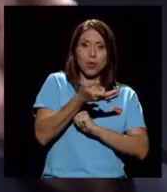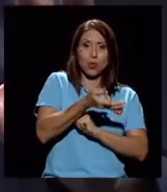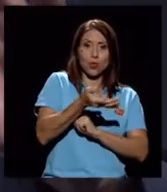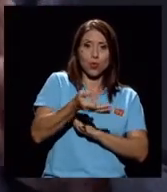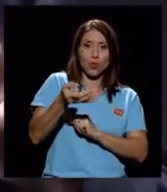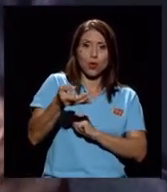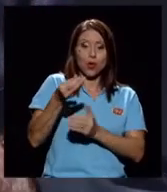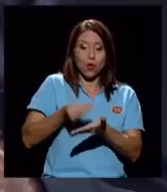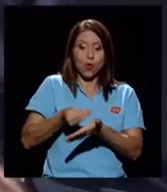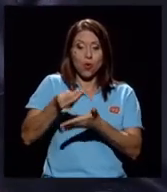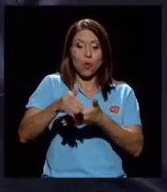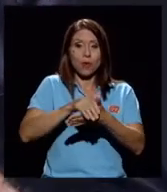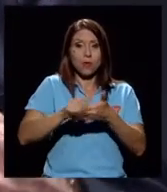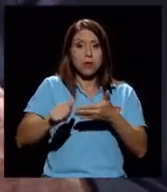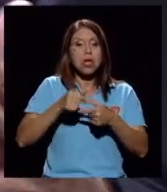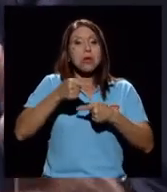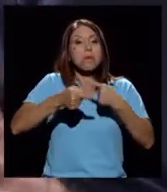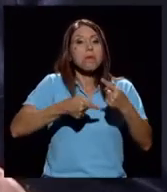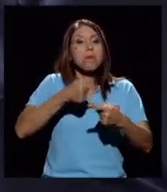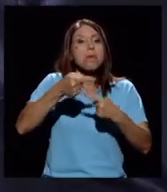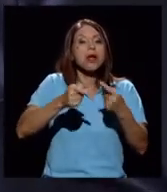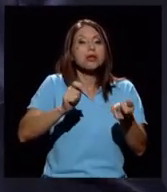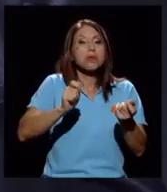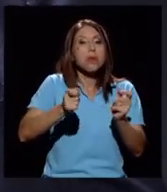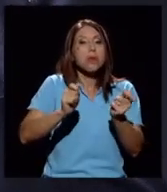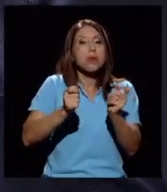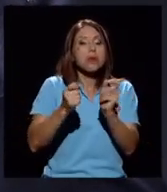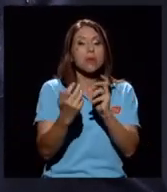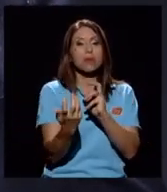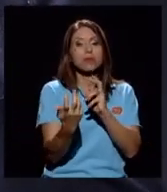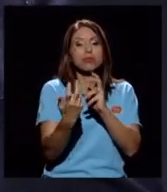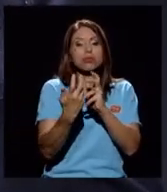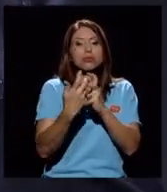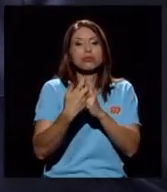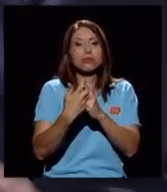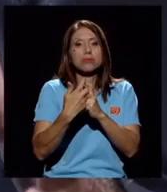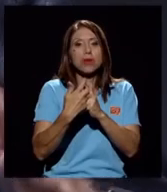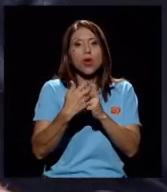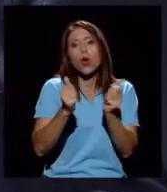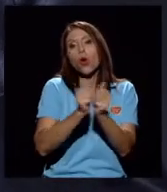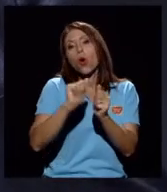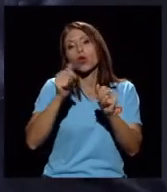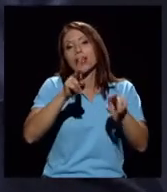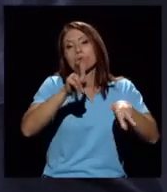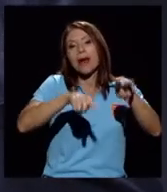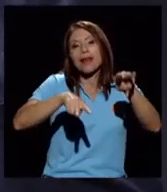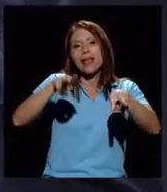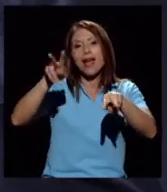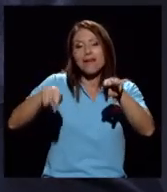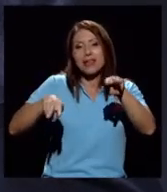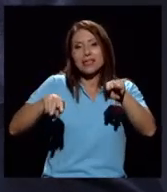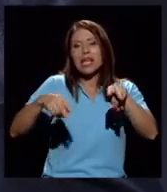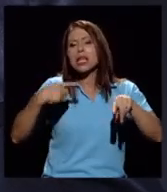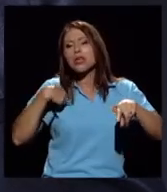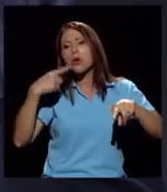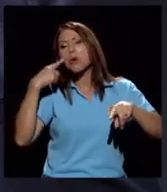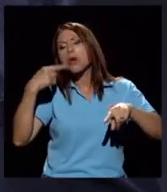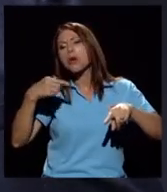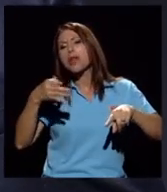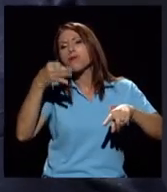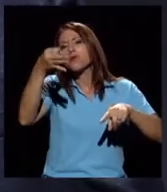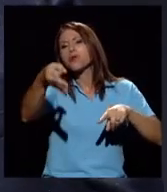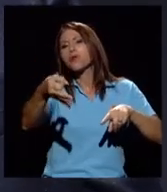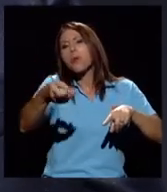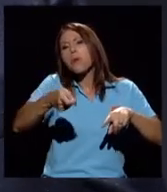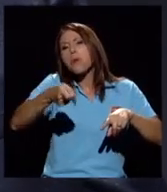otras con otras variables que yo no veo ya mucha mucho en el horizonte 9 mucha cosa que pudiera variar y